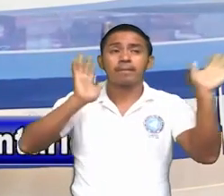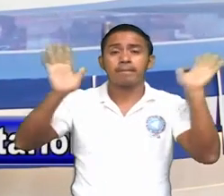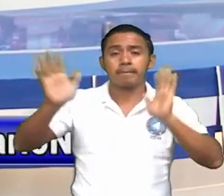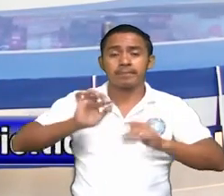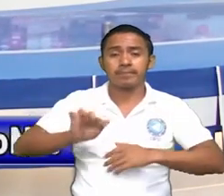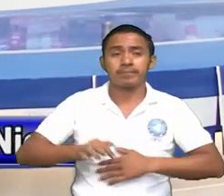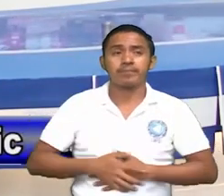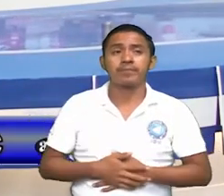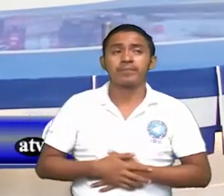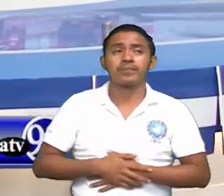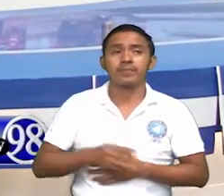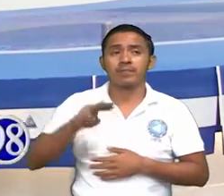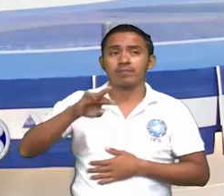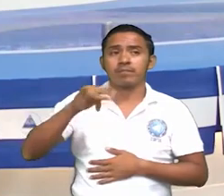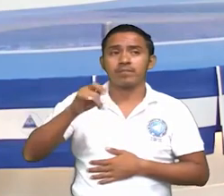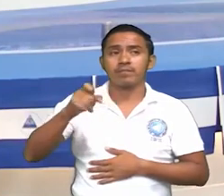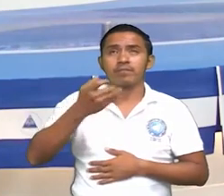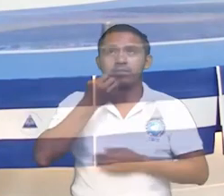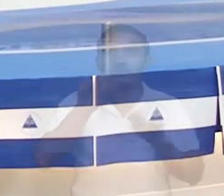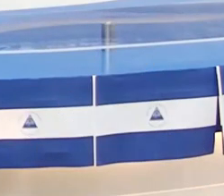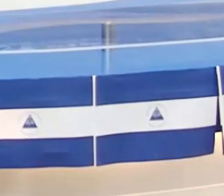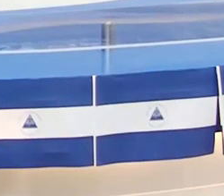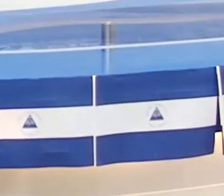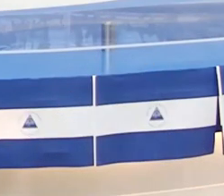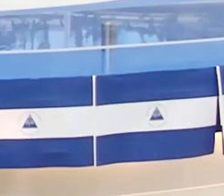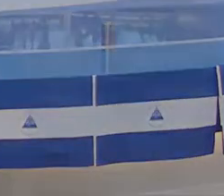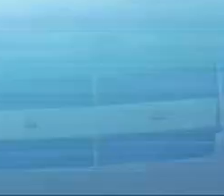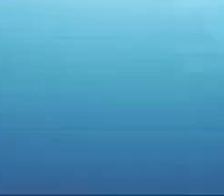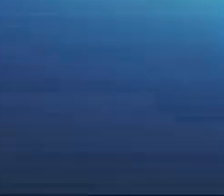continente. Miguel Carranza nos sigue informando.